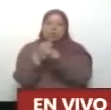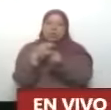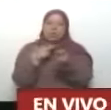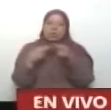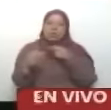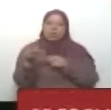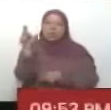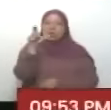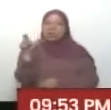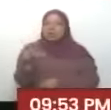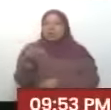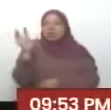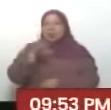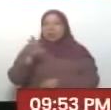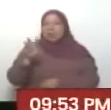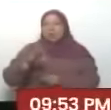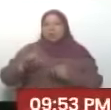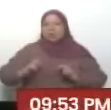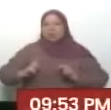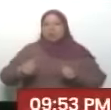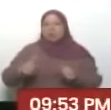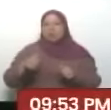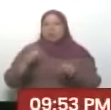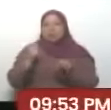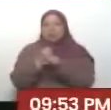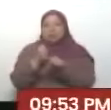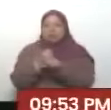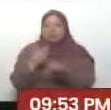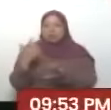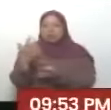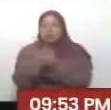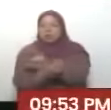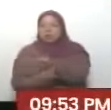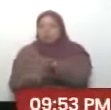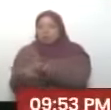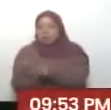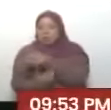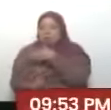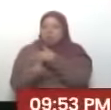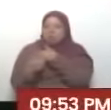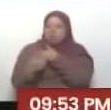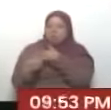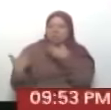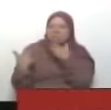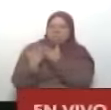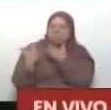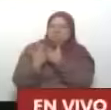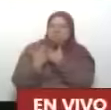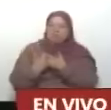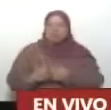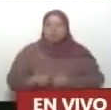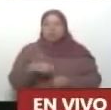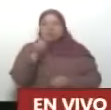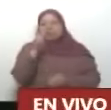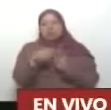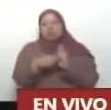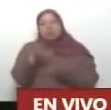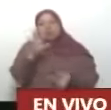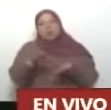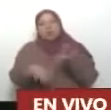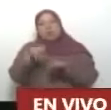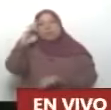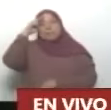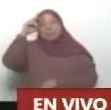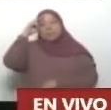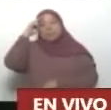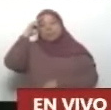al Esequibo cuando... Empezó la conspiración. Cuando empezó la apropiación. La tensión. Así es. 2015, mira, buena memoria.